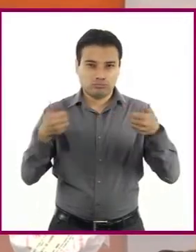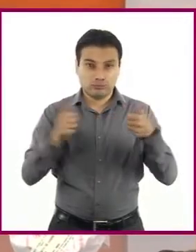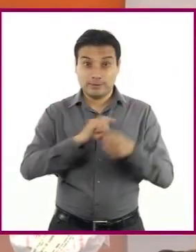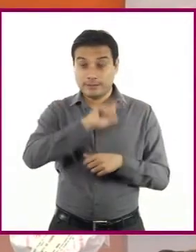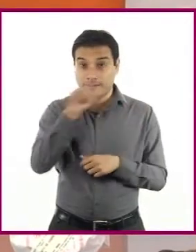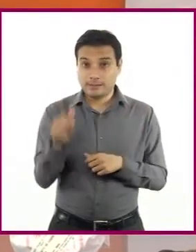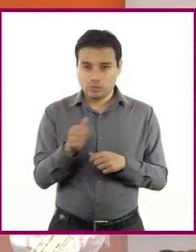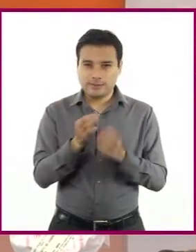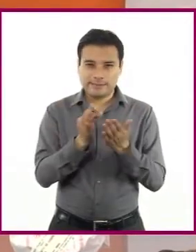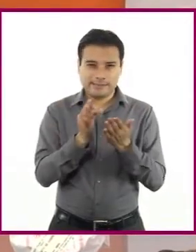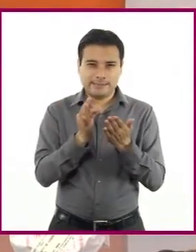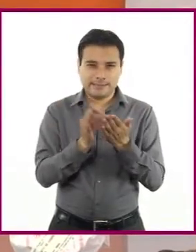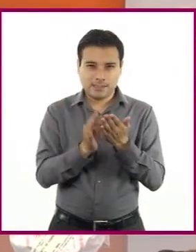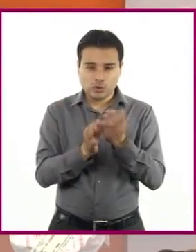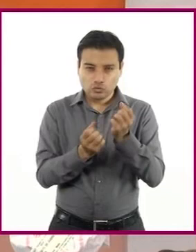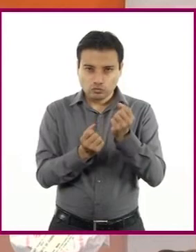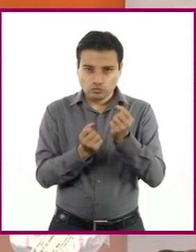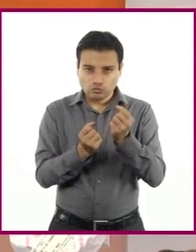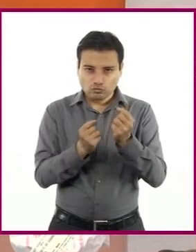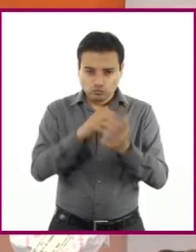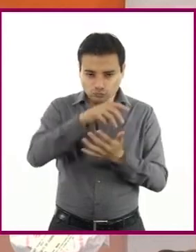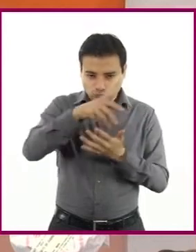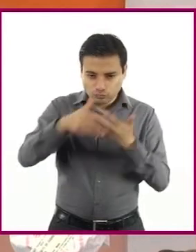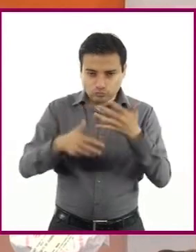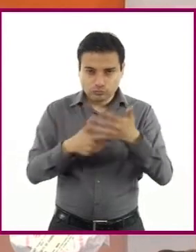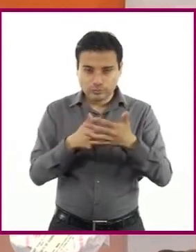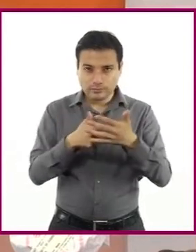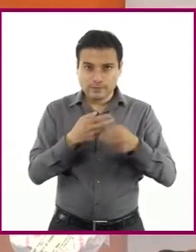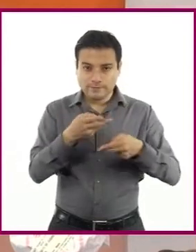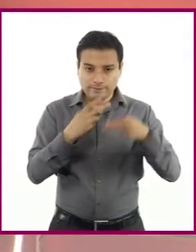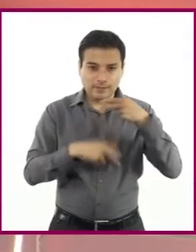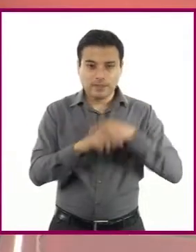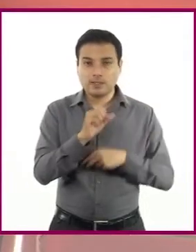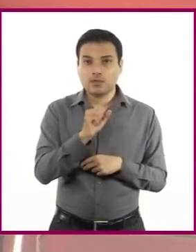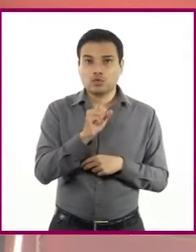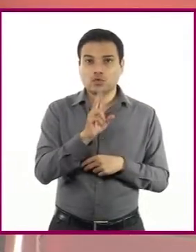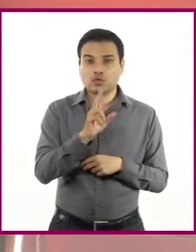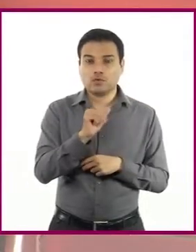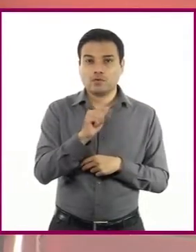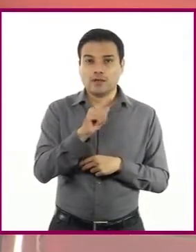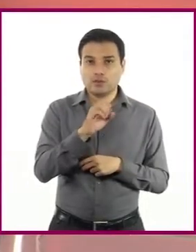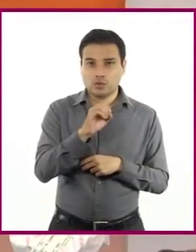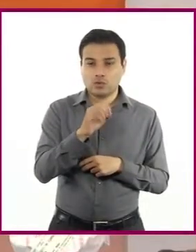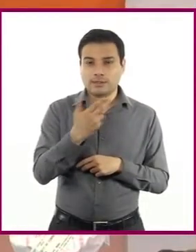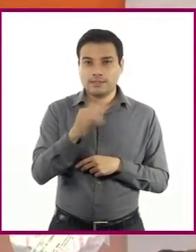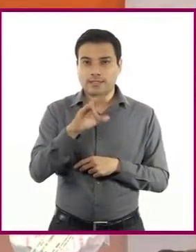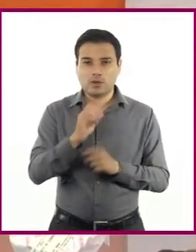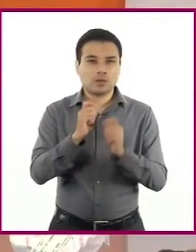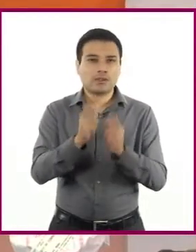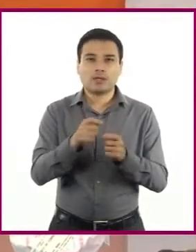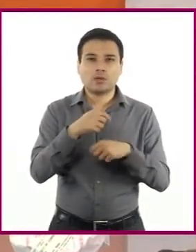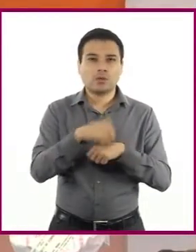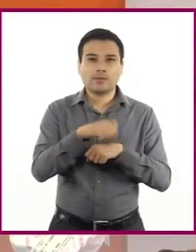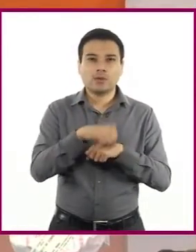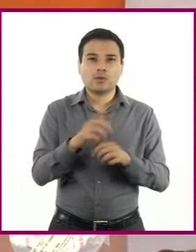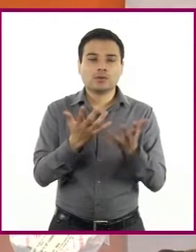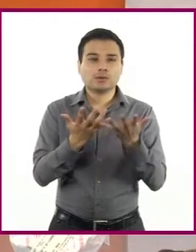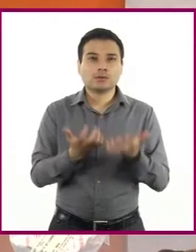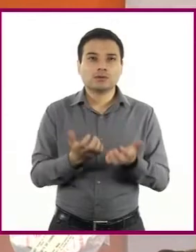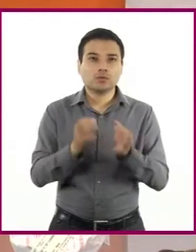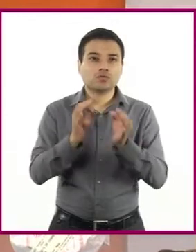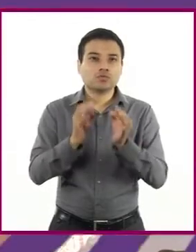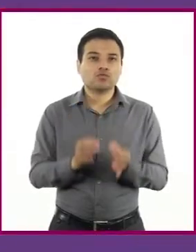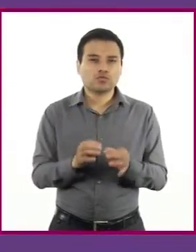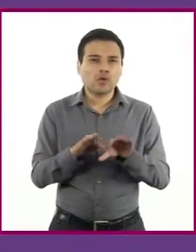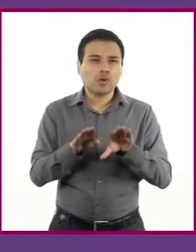con el hierro y se forma sulfato de hierro, por lo que ahora sus números de oxidación se asignan de